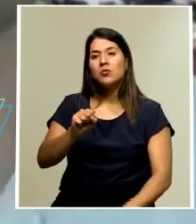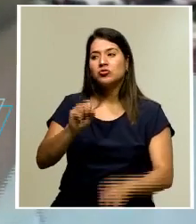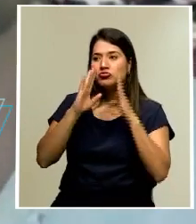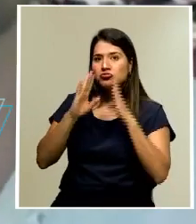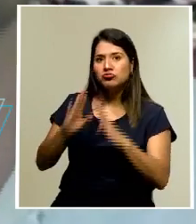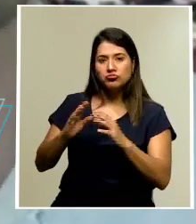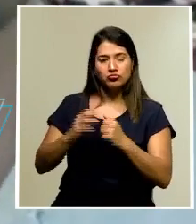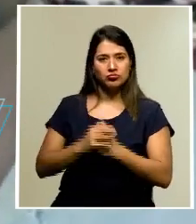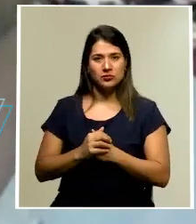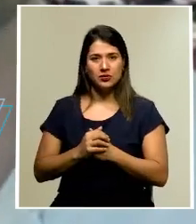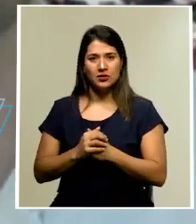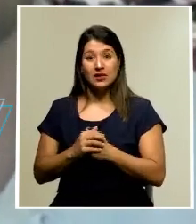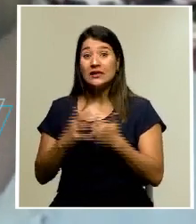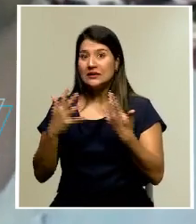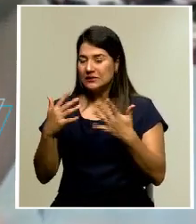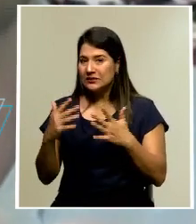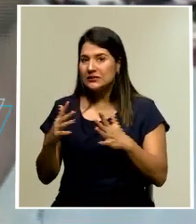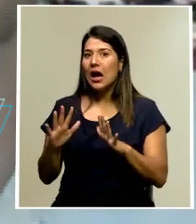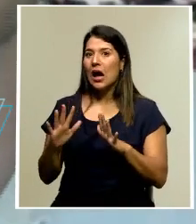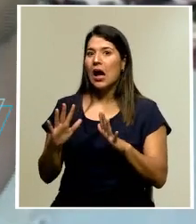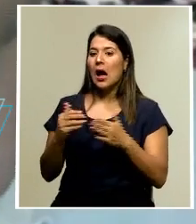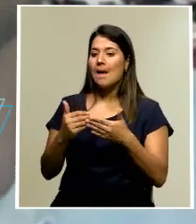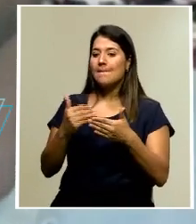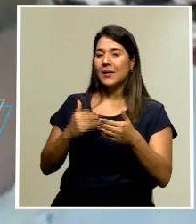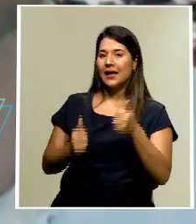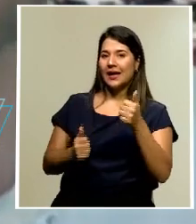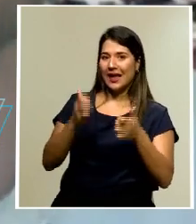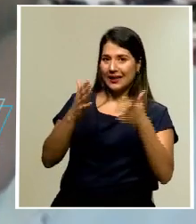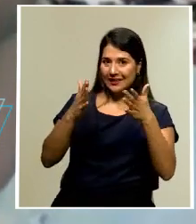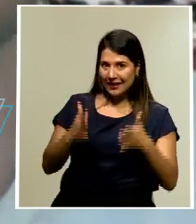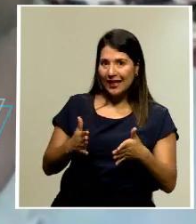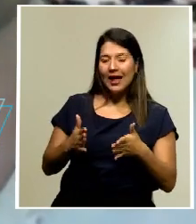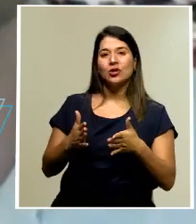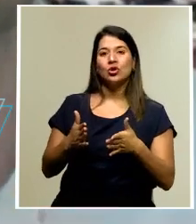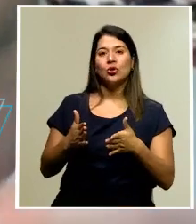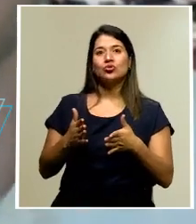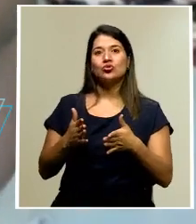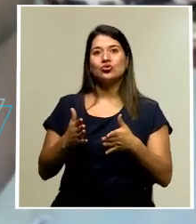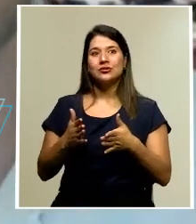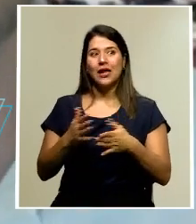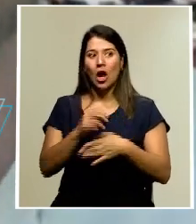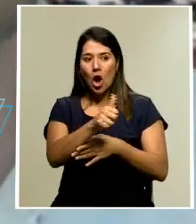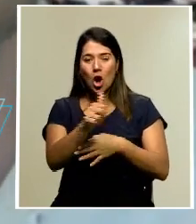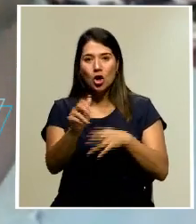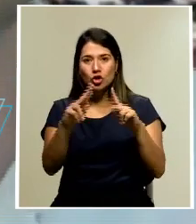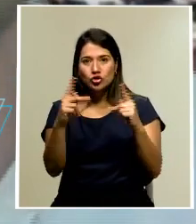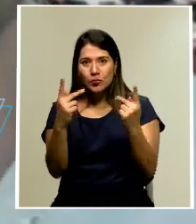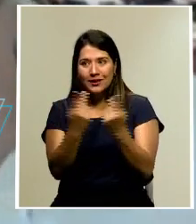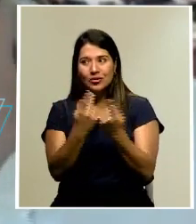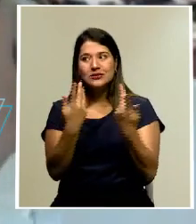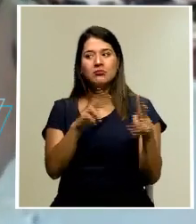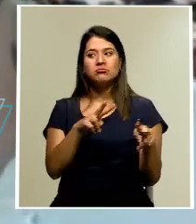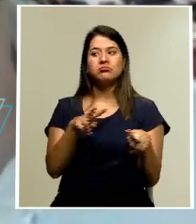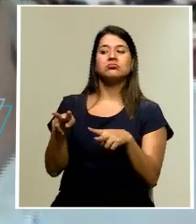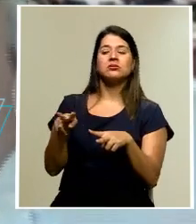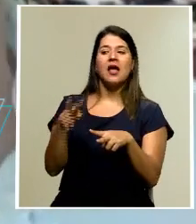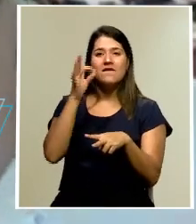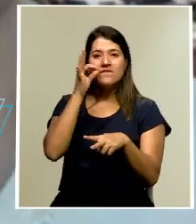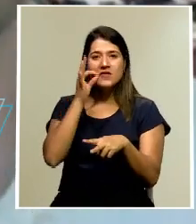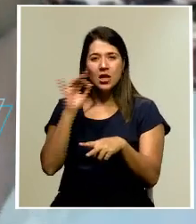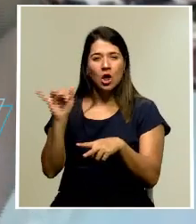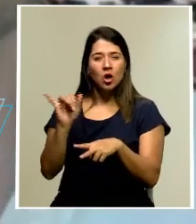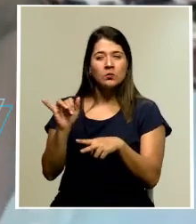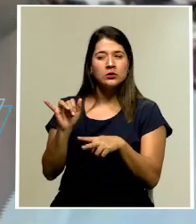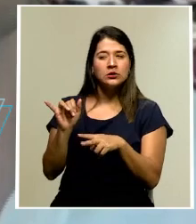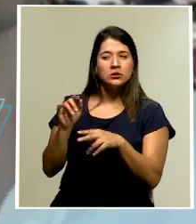están volviendo a ver los precandidatos de los propios partidos entre sí. Están viendo ya a don José María Figueres como el candidato a